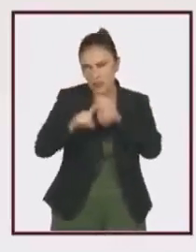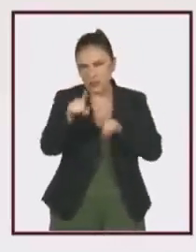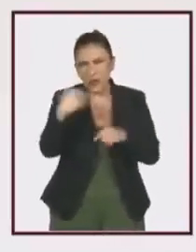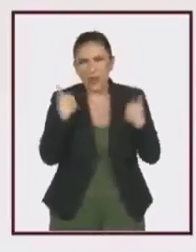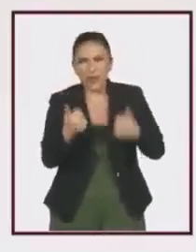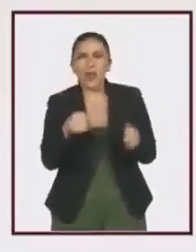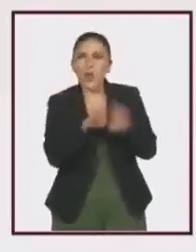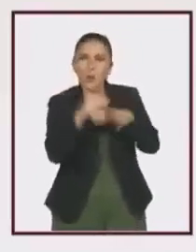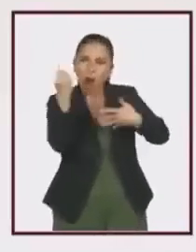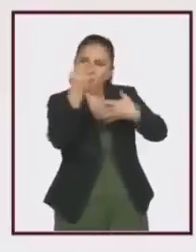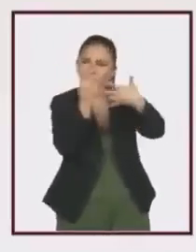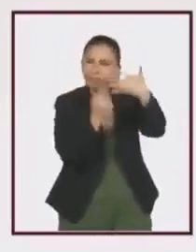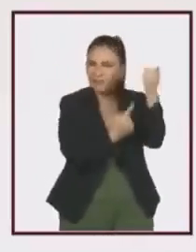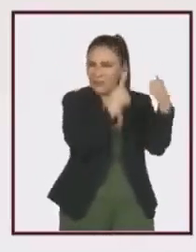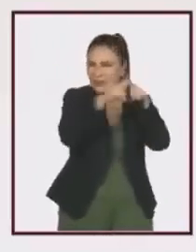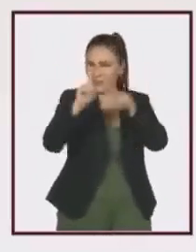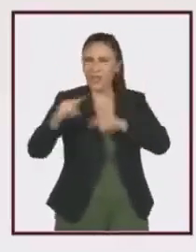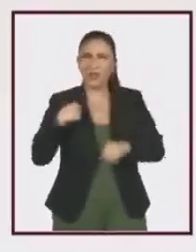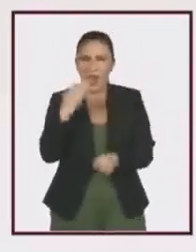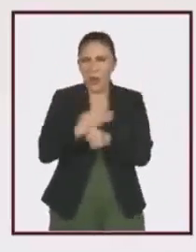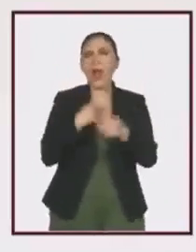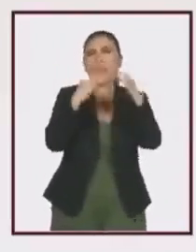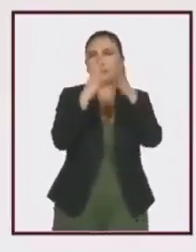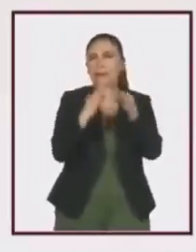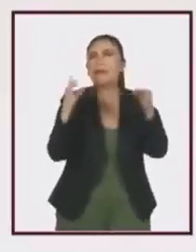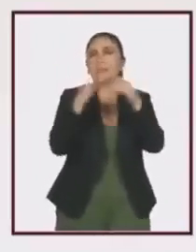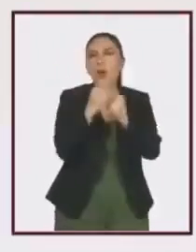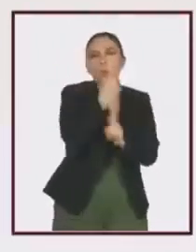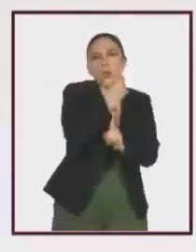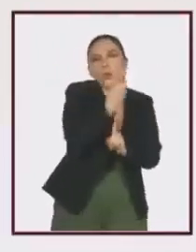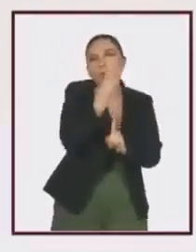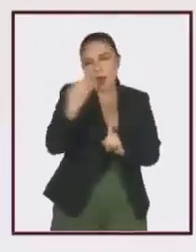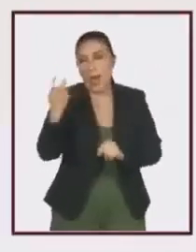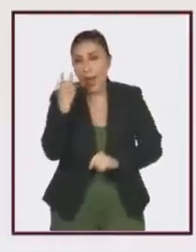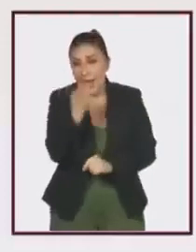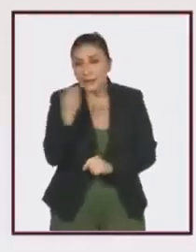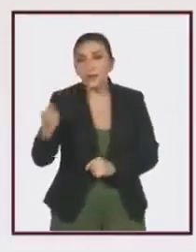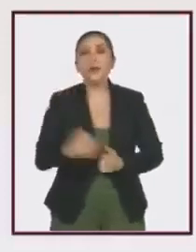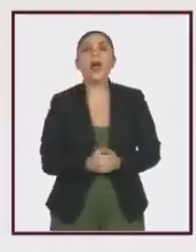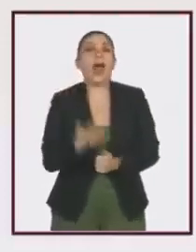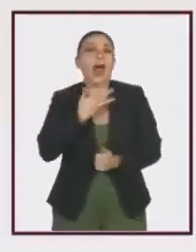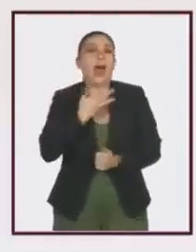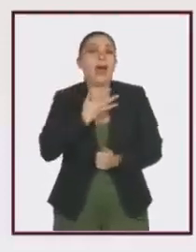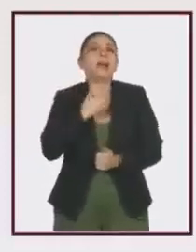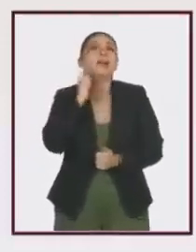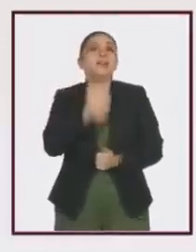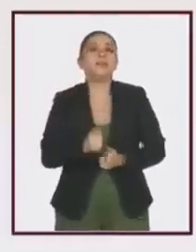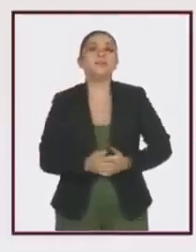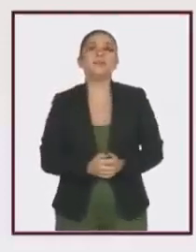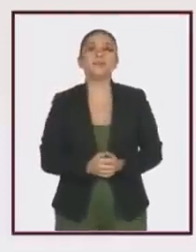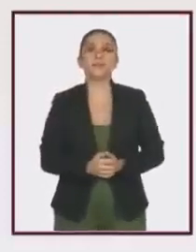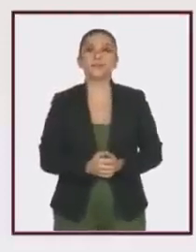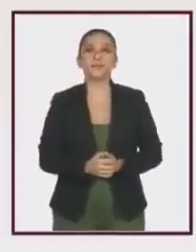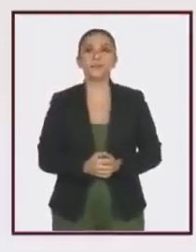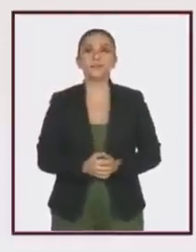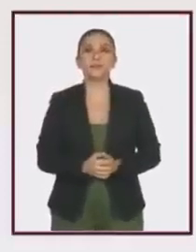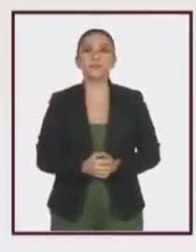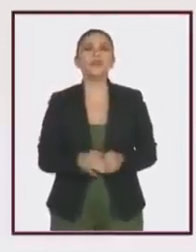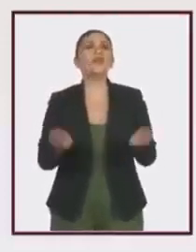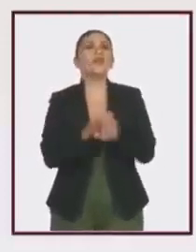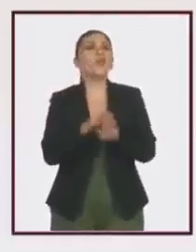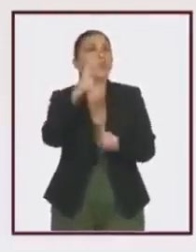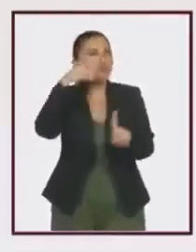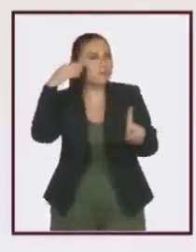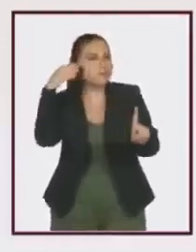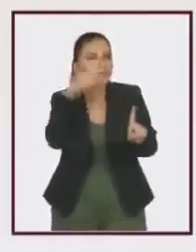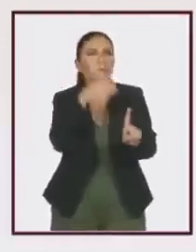perfil que he tratado de exponer nos llevan todos ellos a la posibilidad de desarrollar